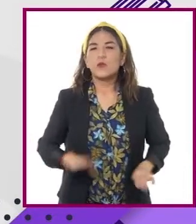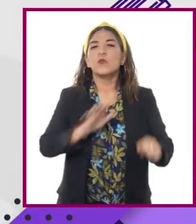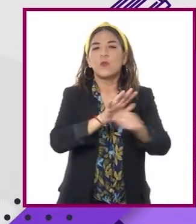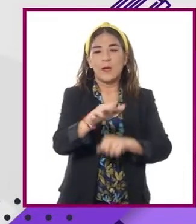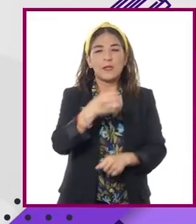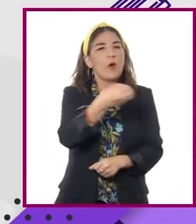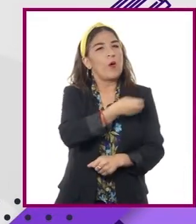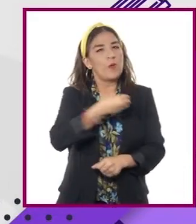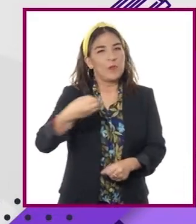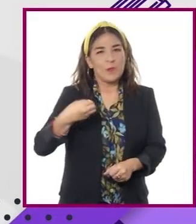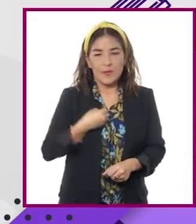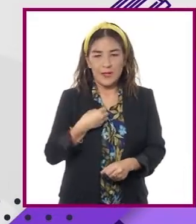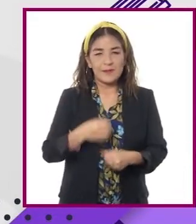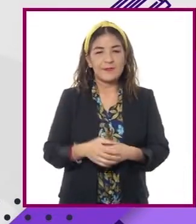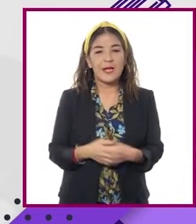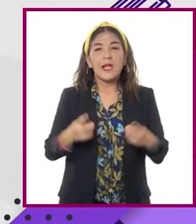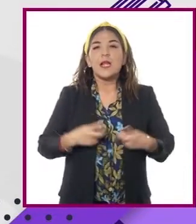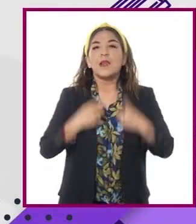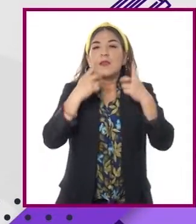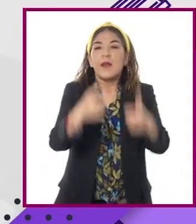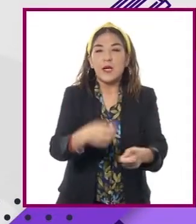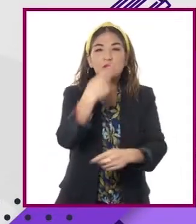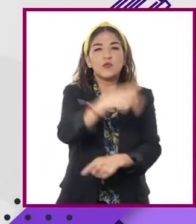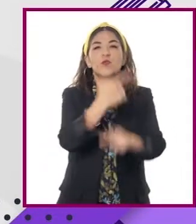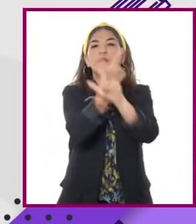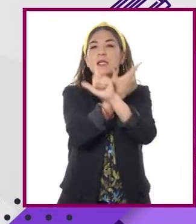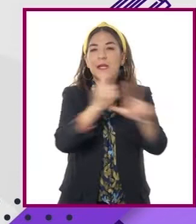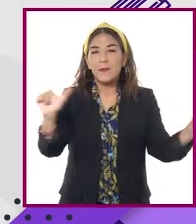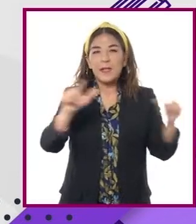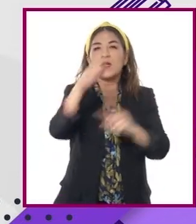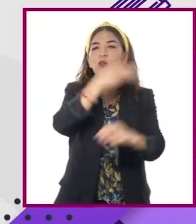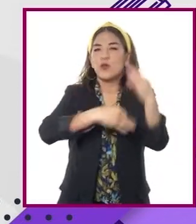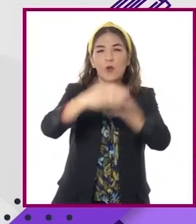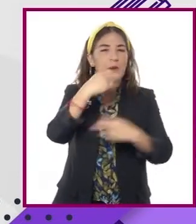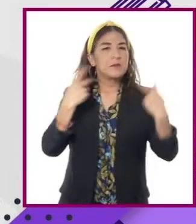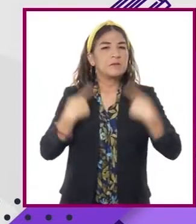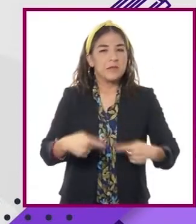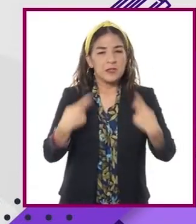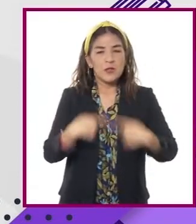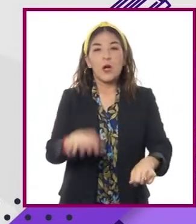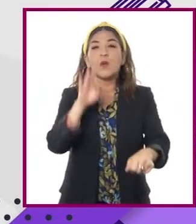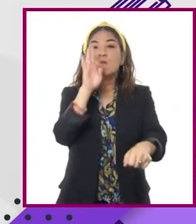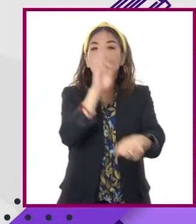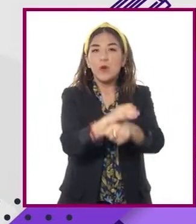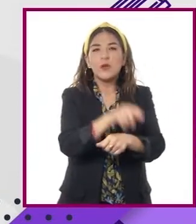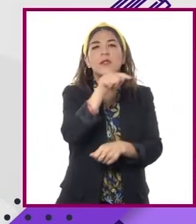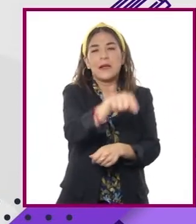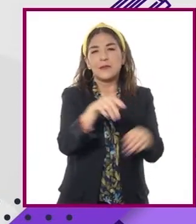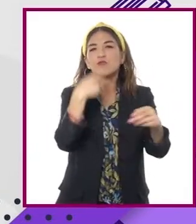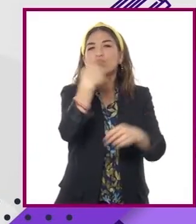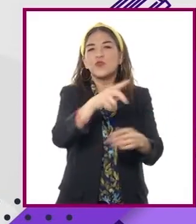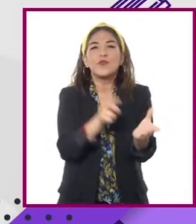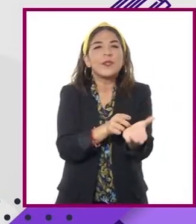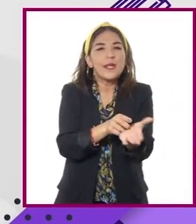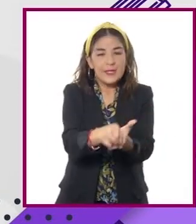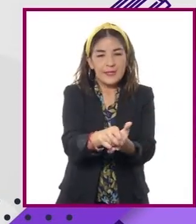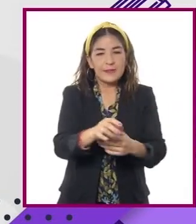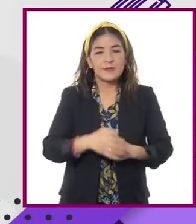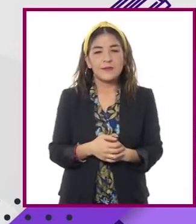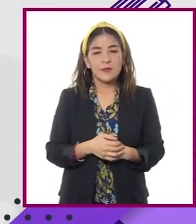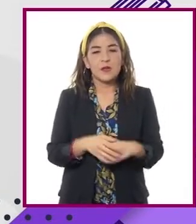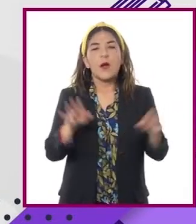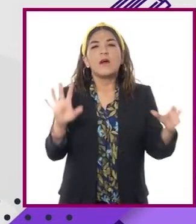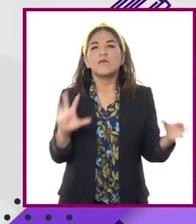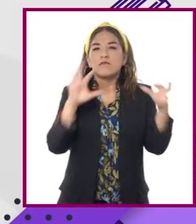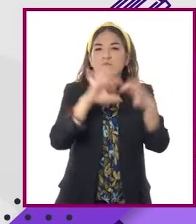obligatorias, garantizar las libertades de los individuos, proteger nuestros derechos, se adecuan